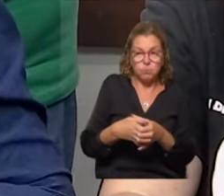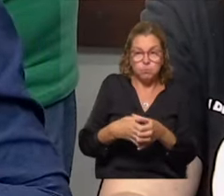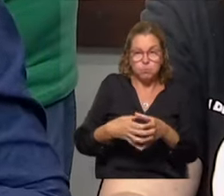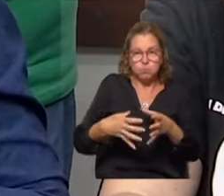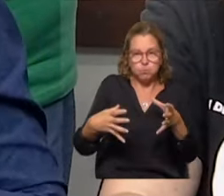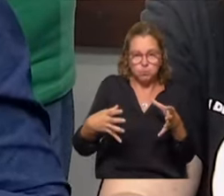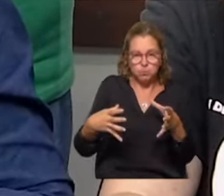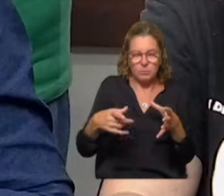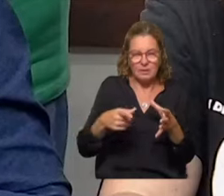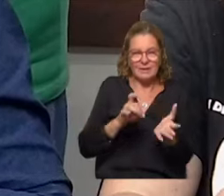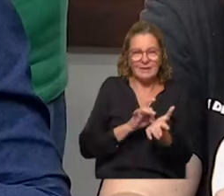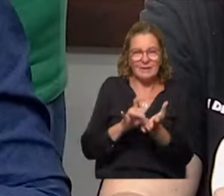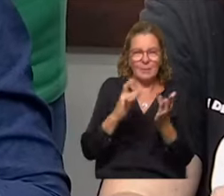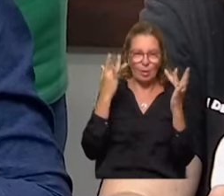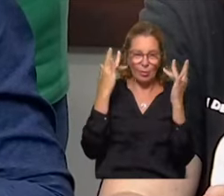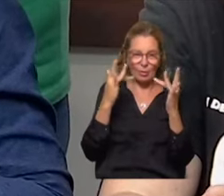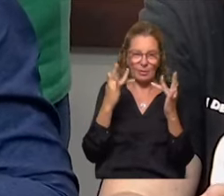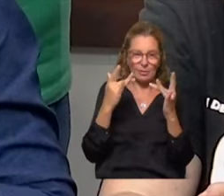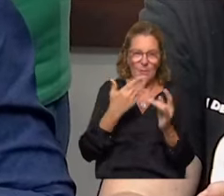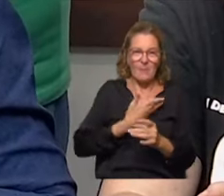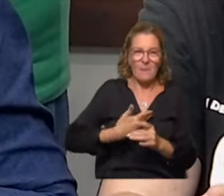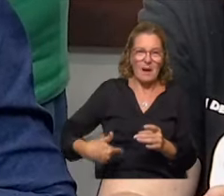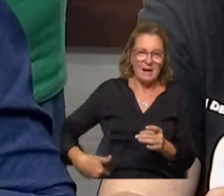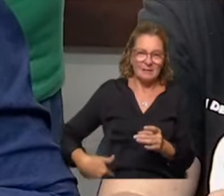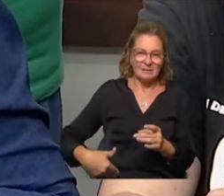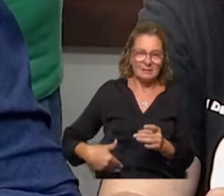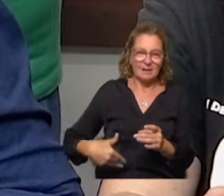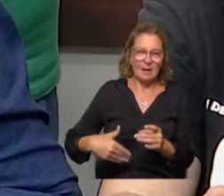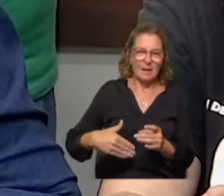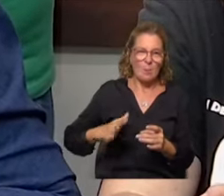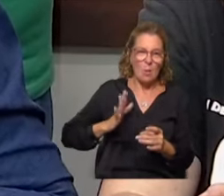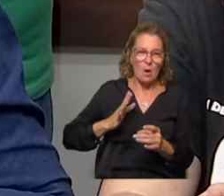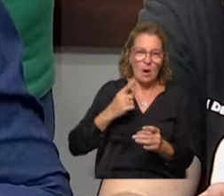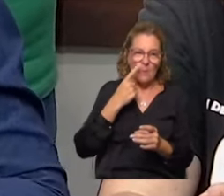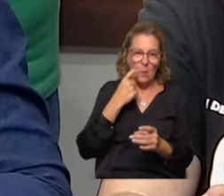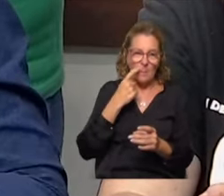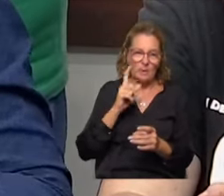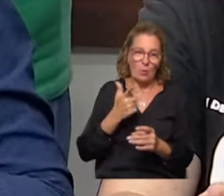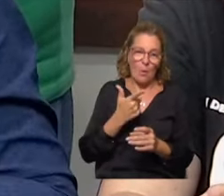nivel del sistema educativo, tenemos maestras y maestros sin trabajo.